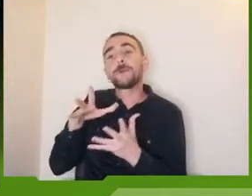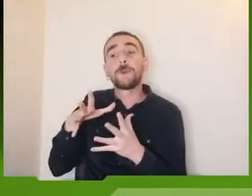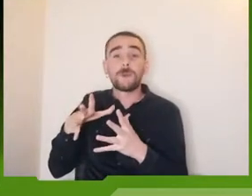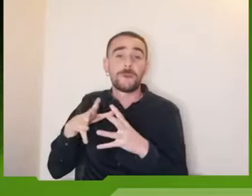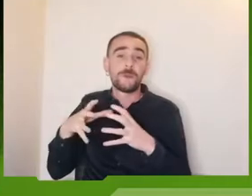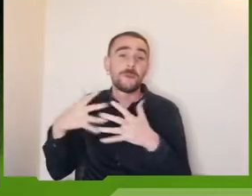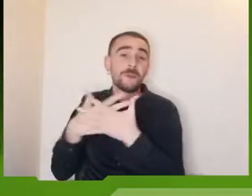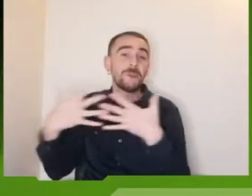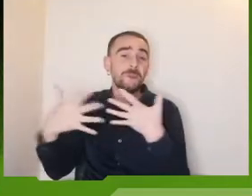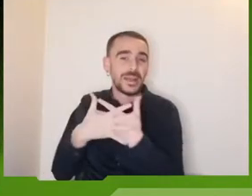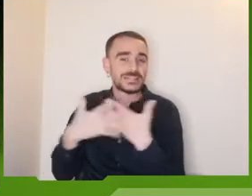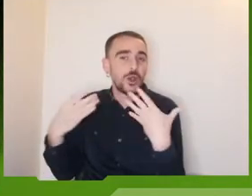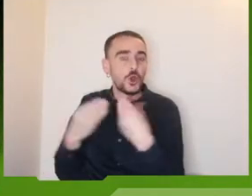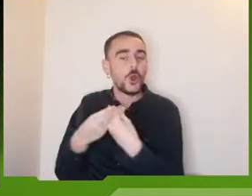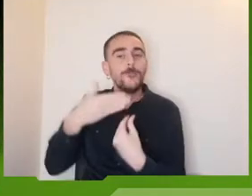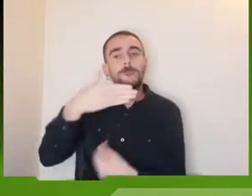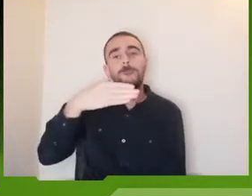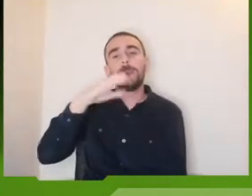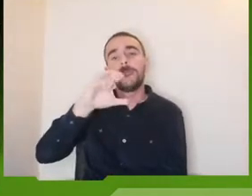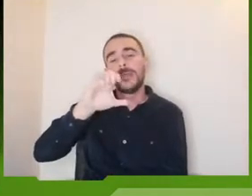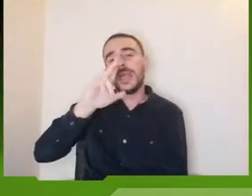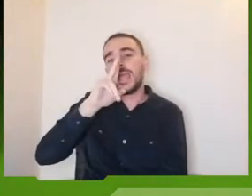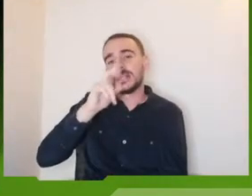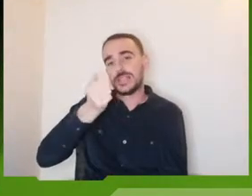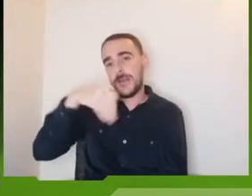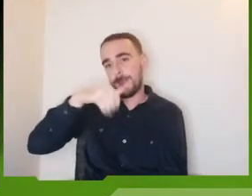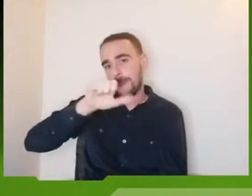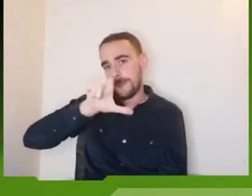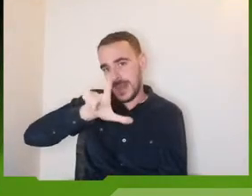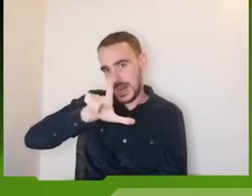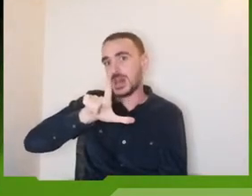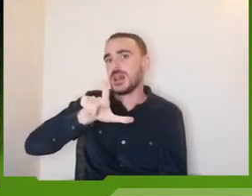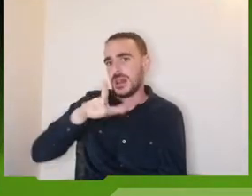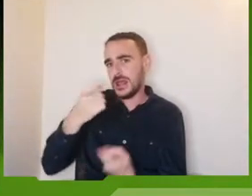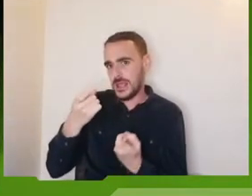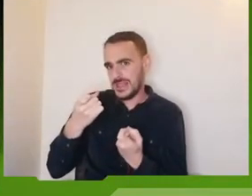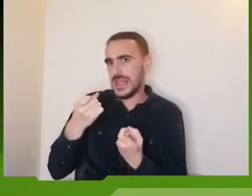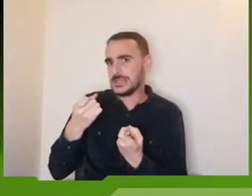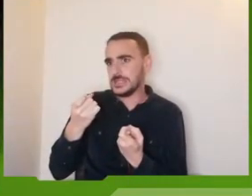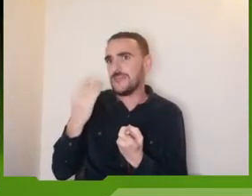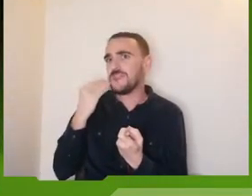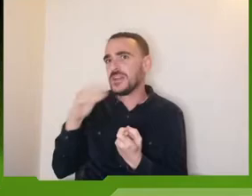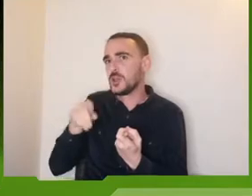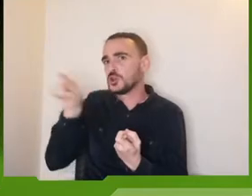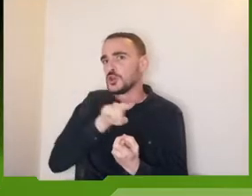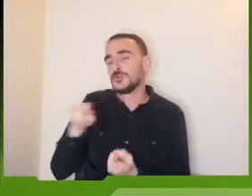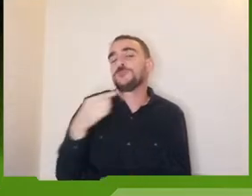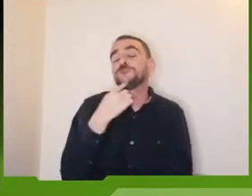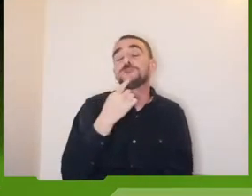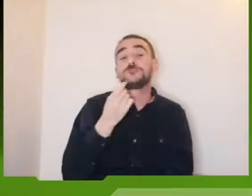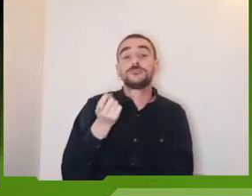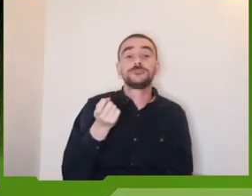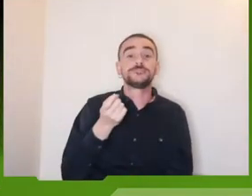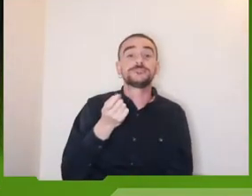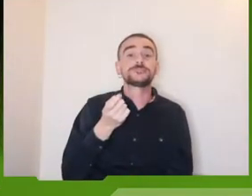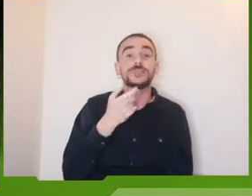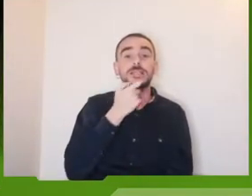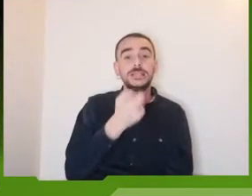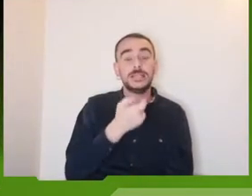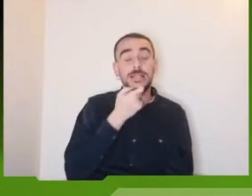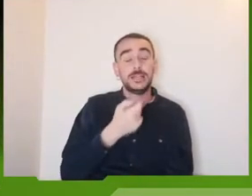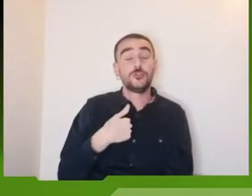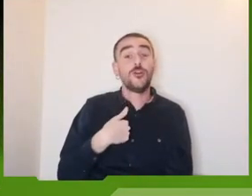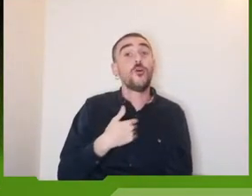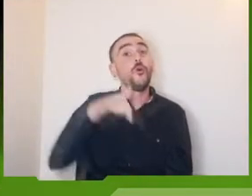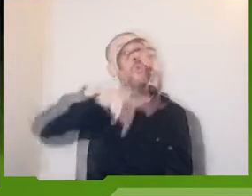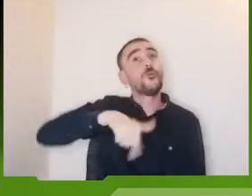Y yo, que mira, hasta esta mañana pretendía hacerlo todo sin enfriar la masa,